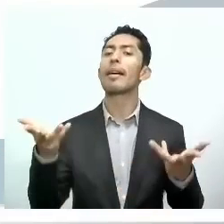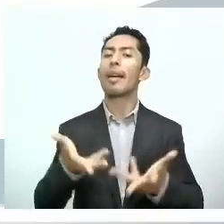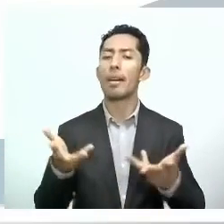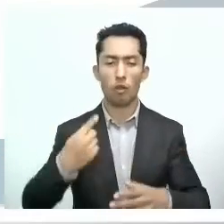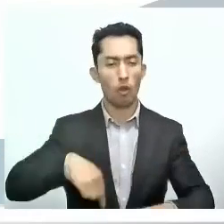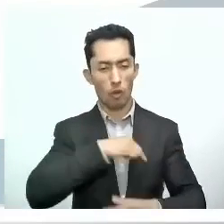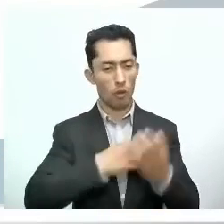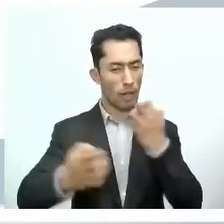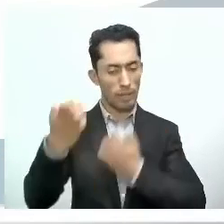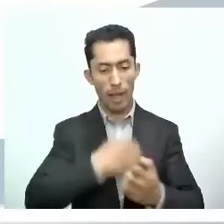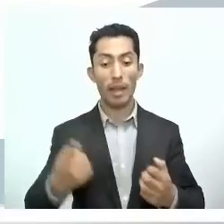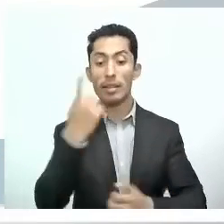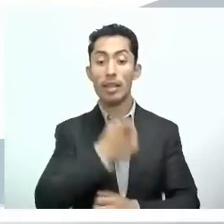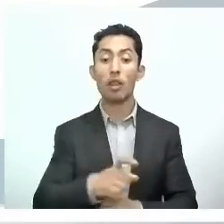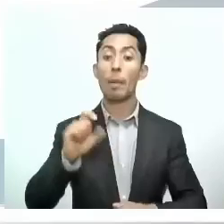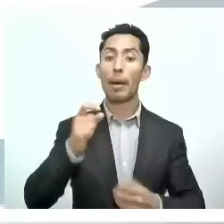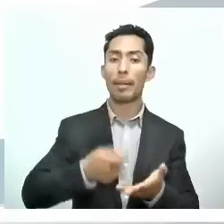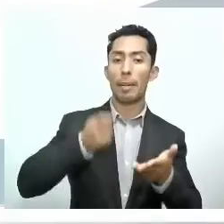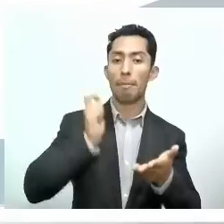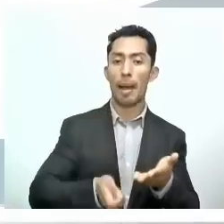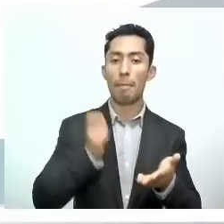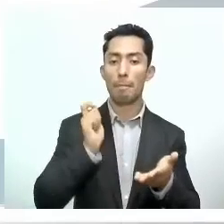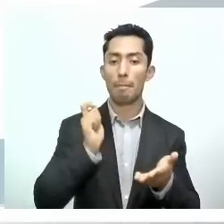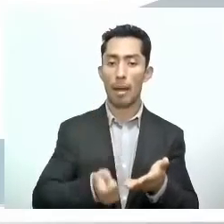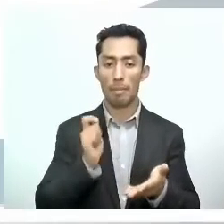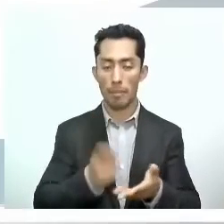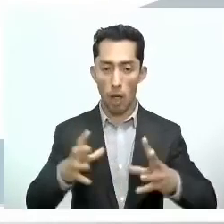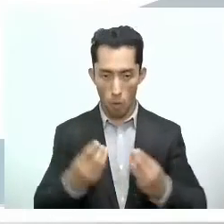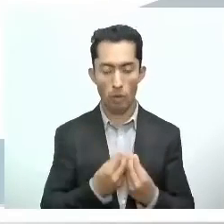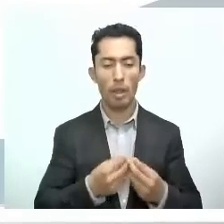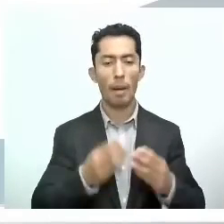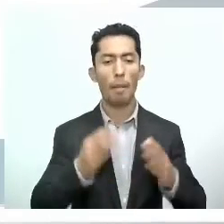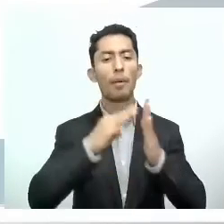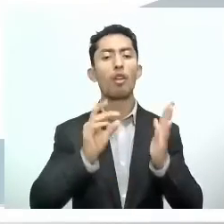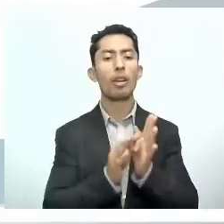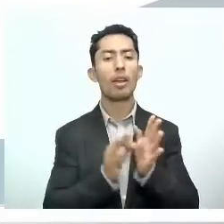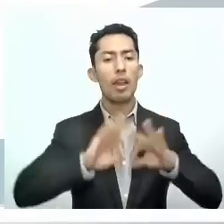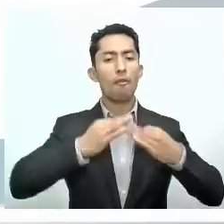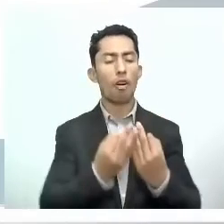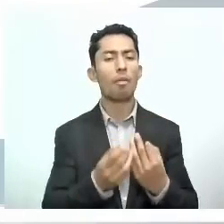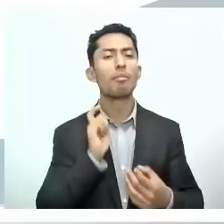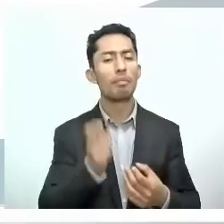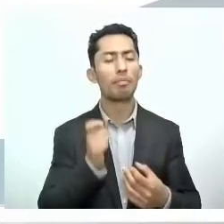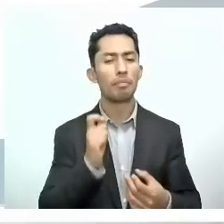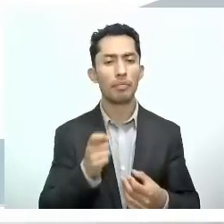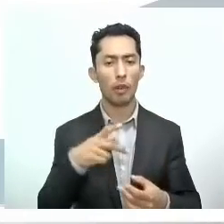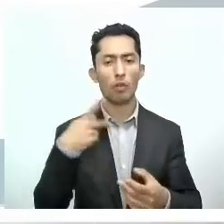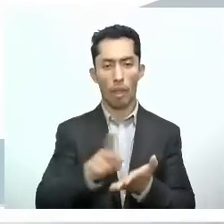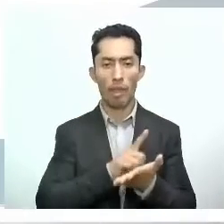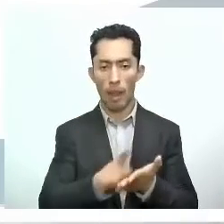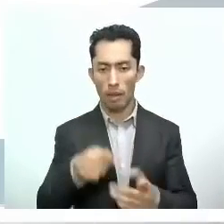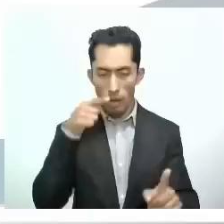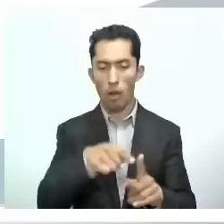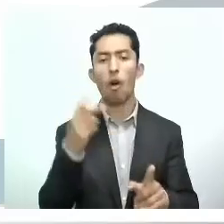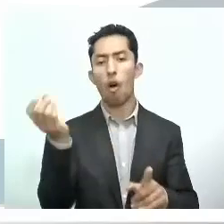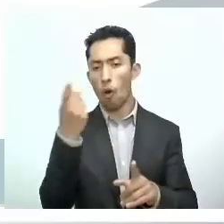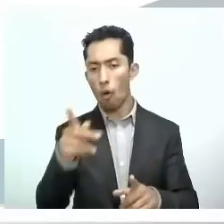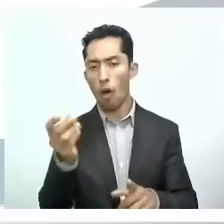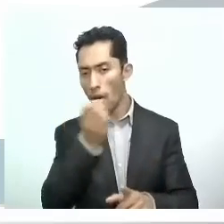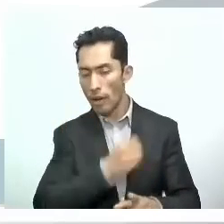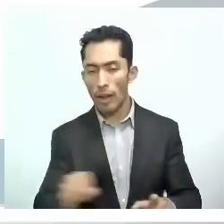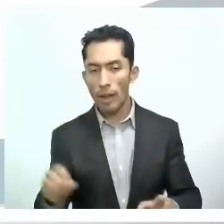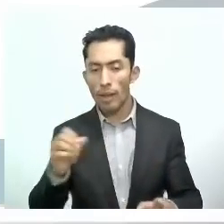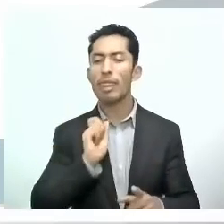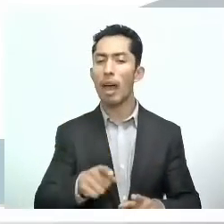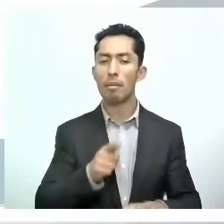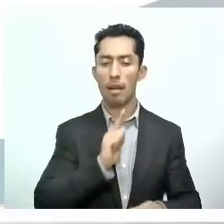de 120 sentencias con una metodología basada completamente en derechos y obligaciones e